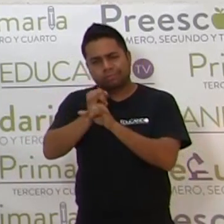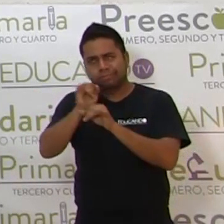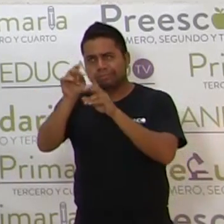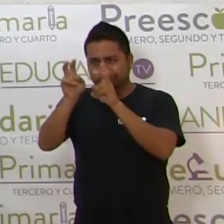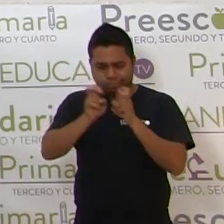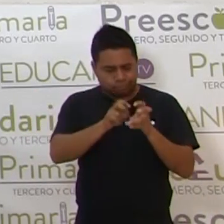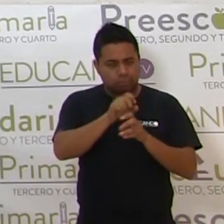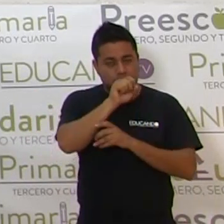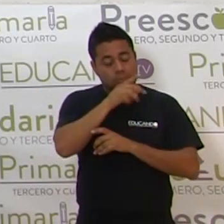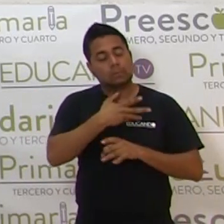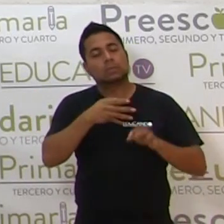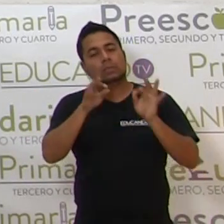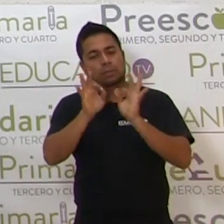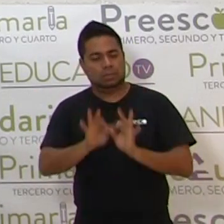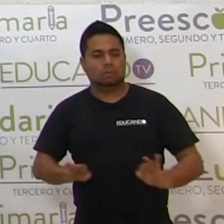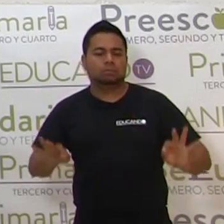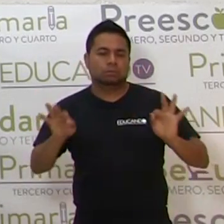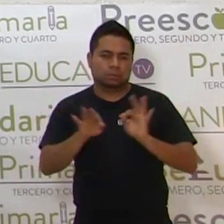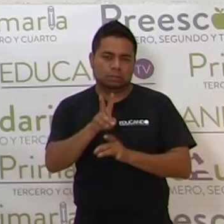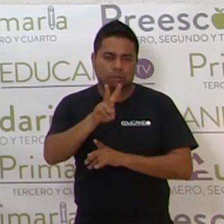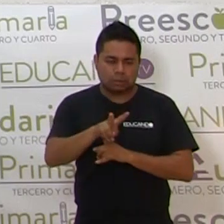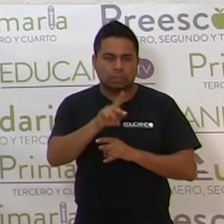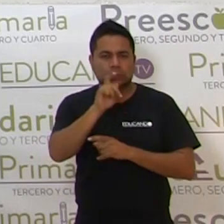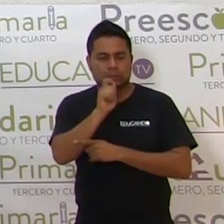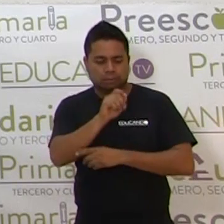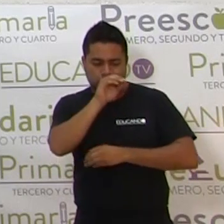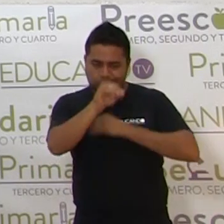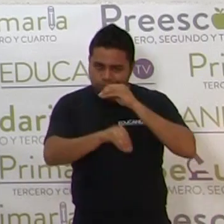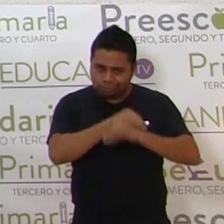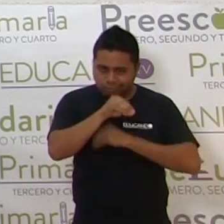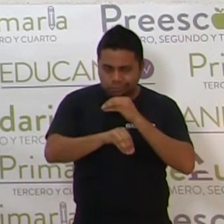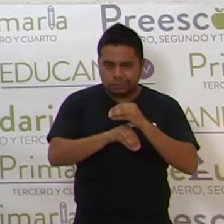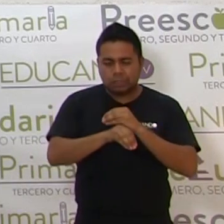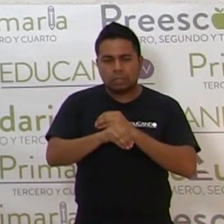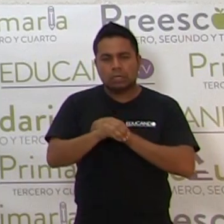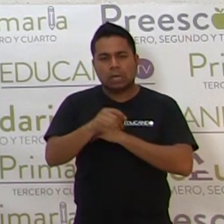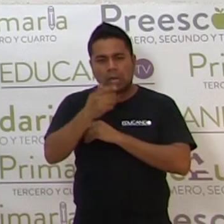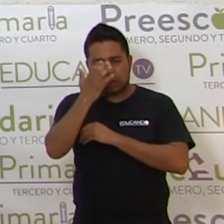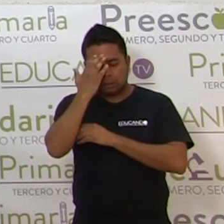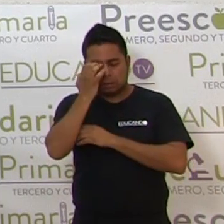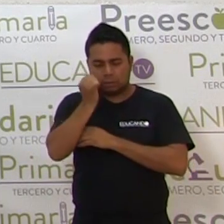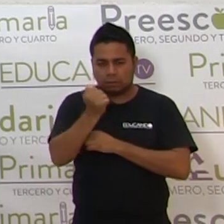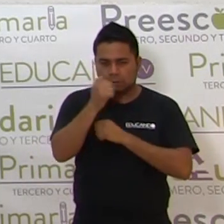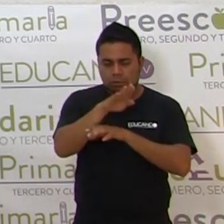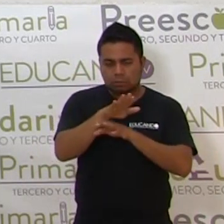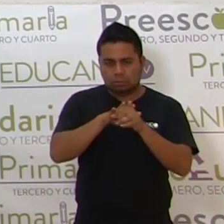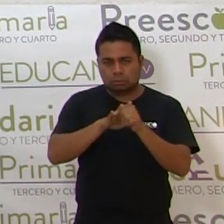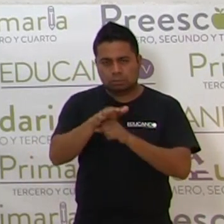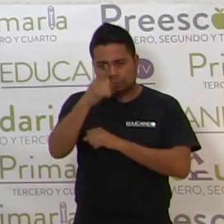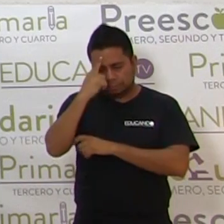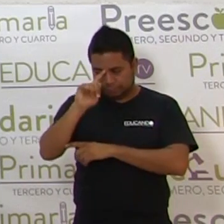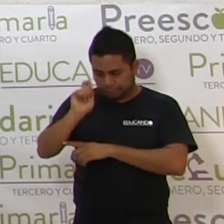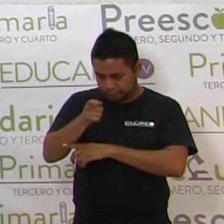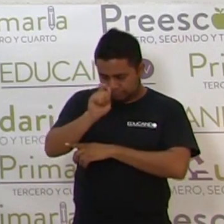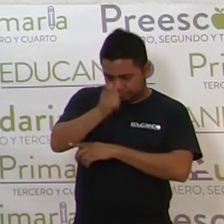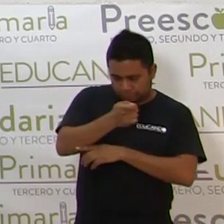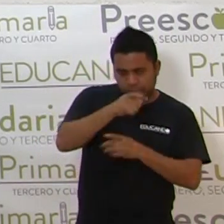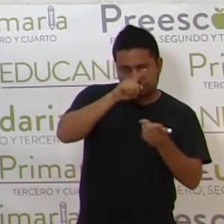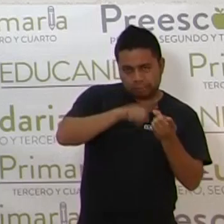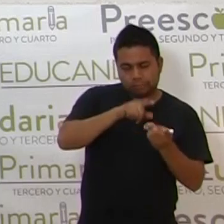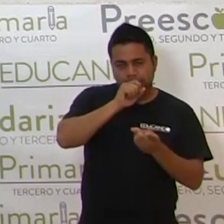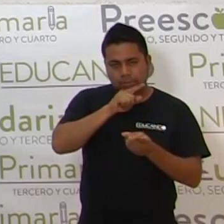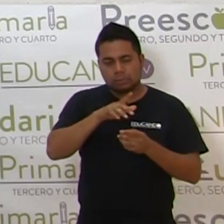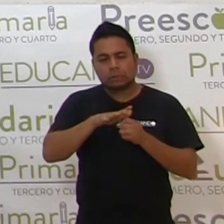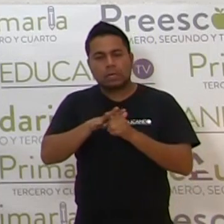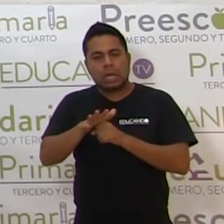Es muy importante ubicar y reafirmar el conocimiento de la ubicación de la sílaba tónica y la